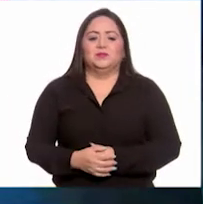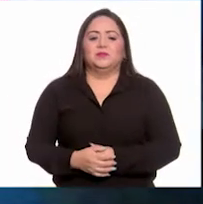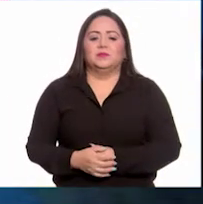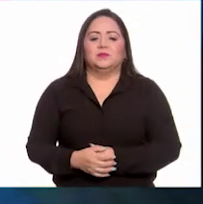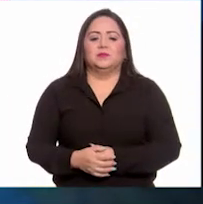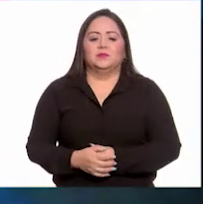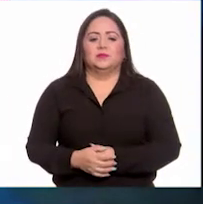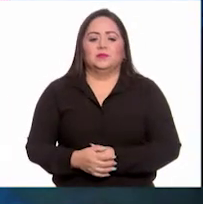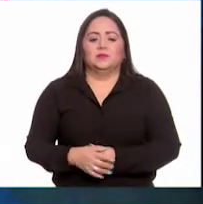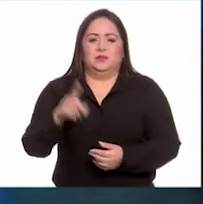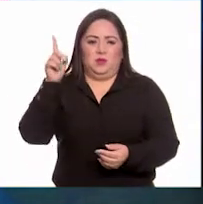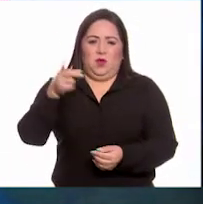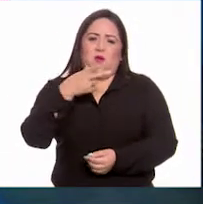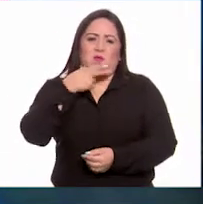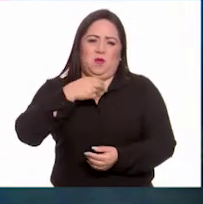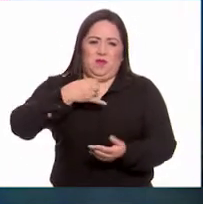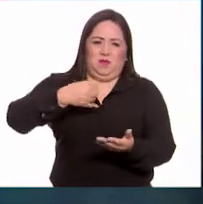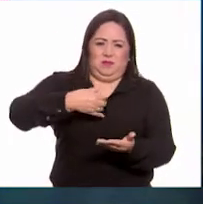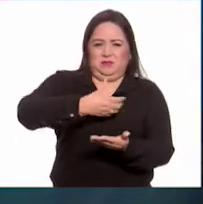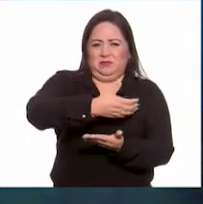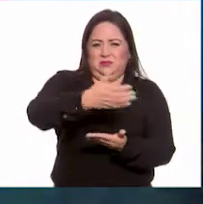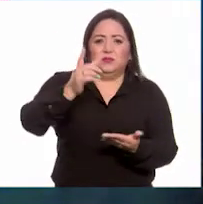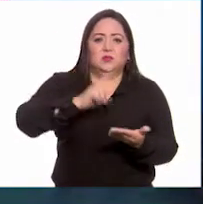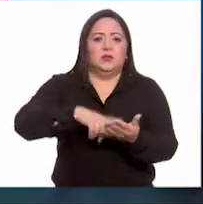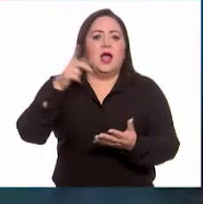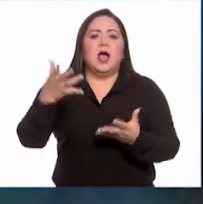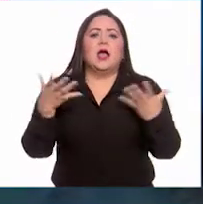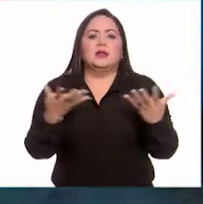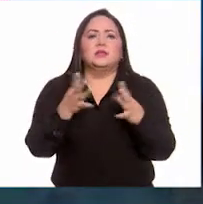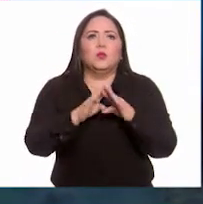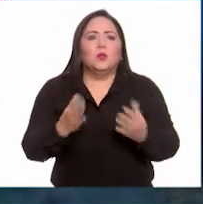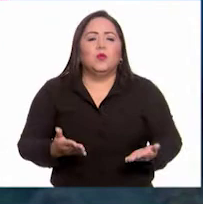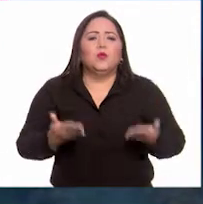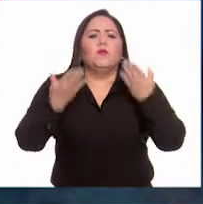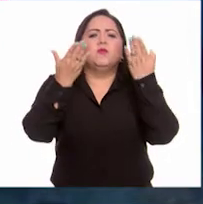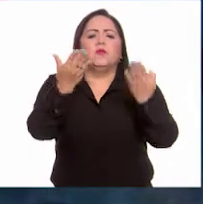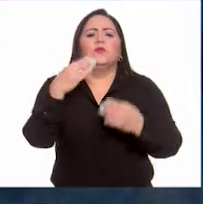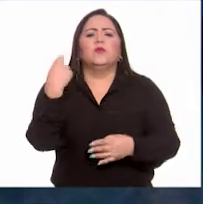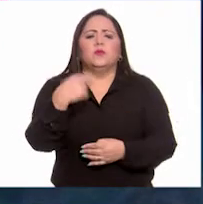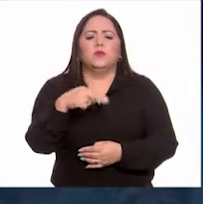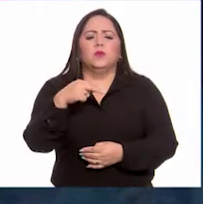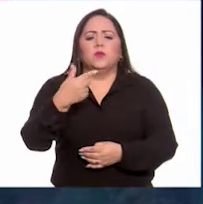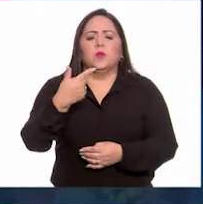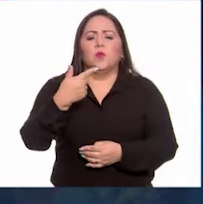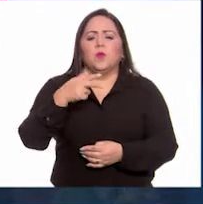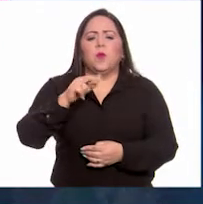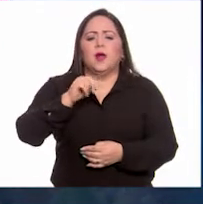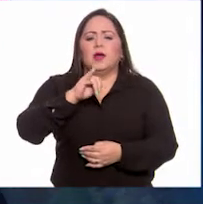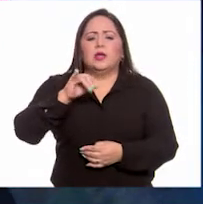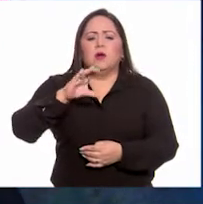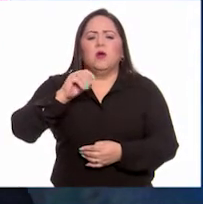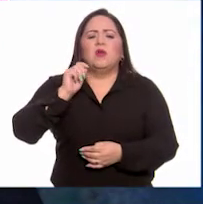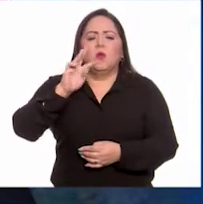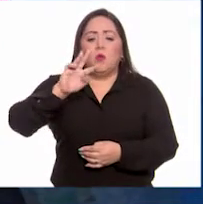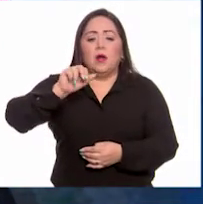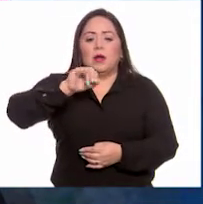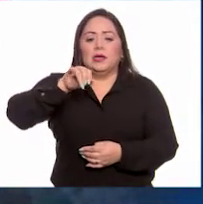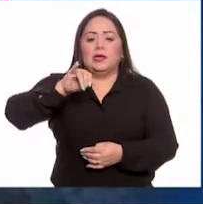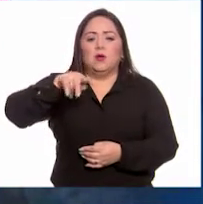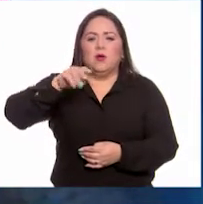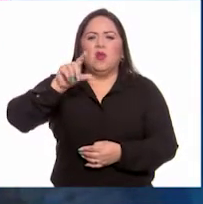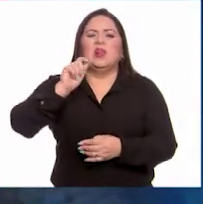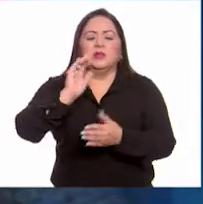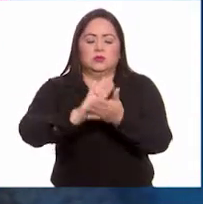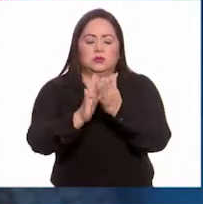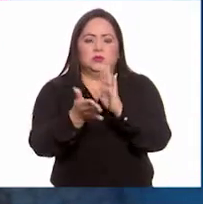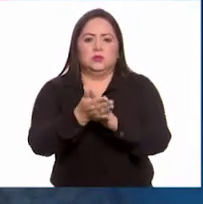El agrario o lugareño hace la última ofrenda llamada guajicol, que son tortillas especiales